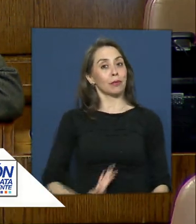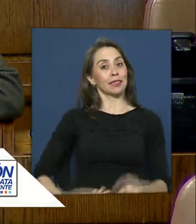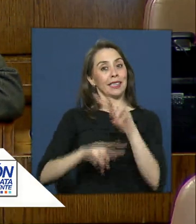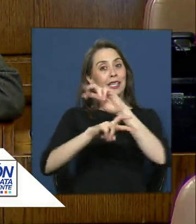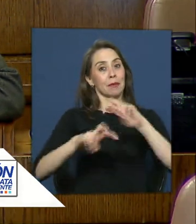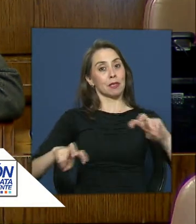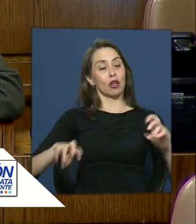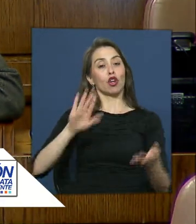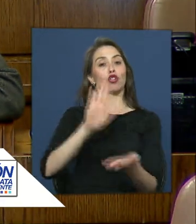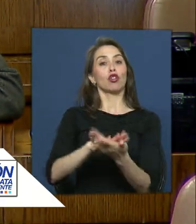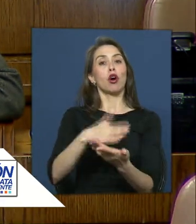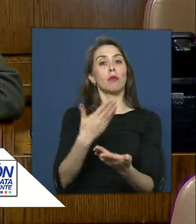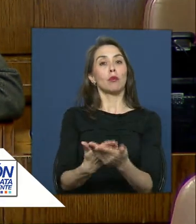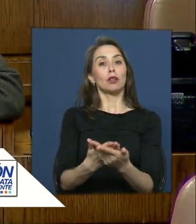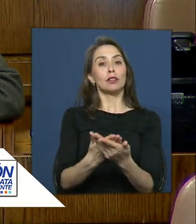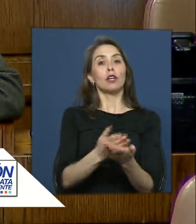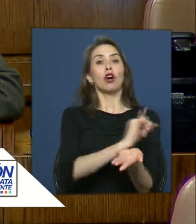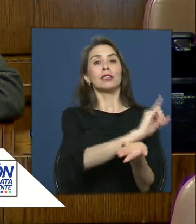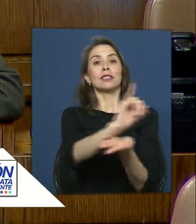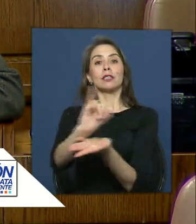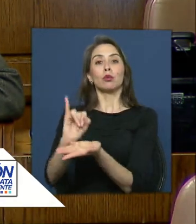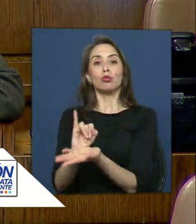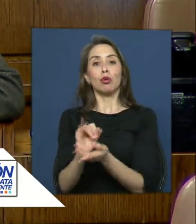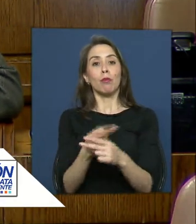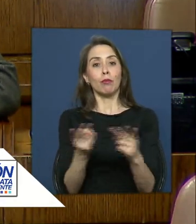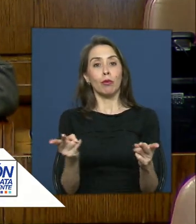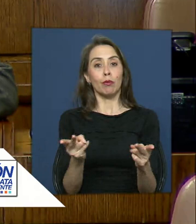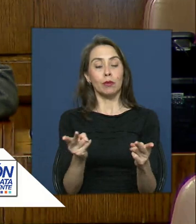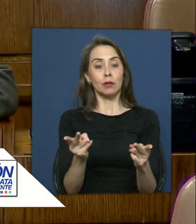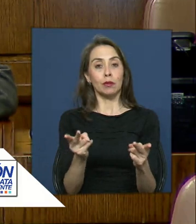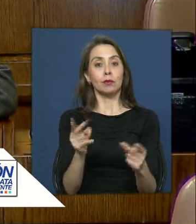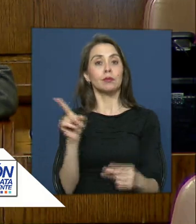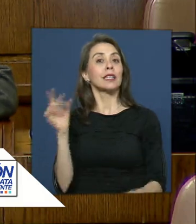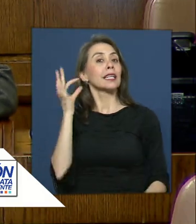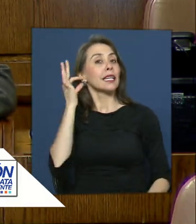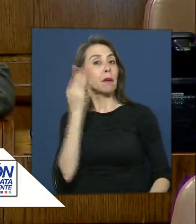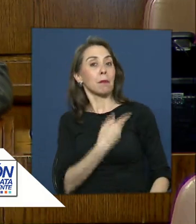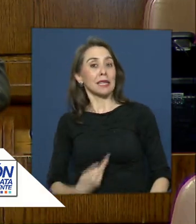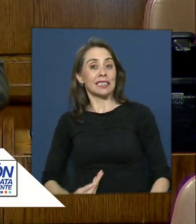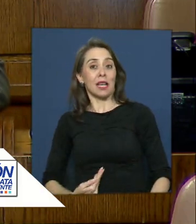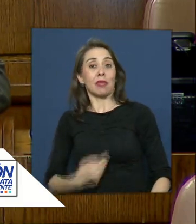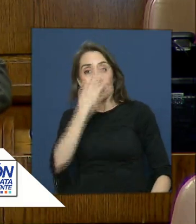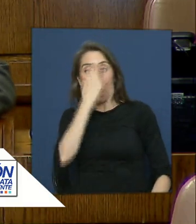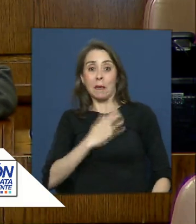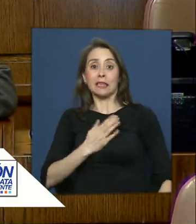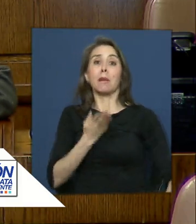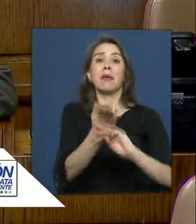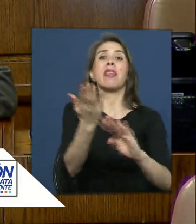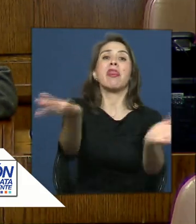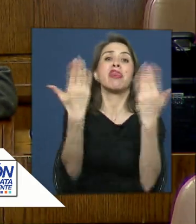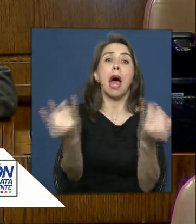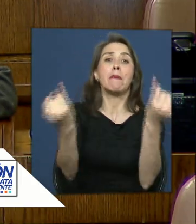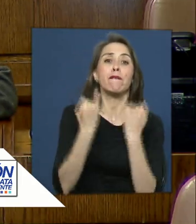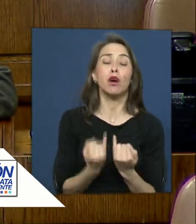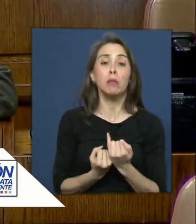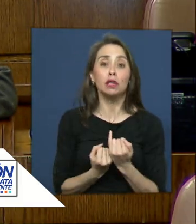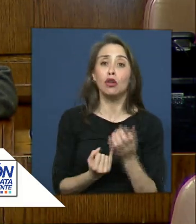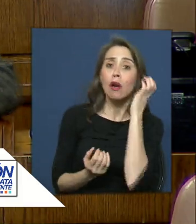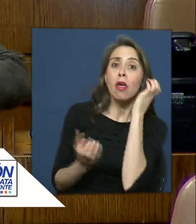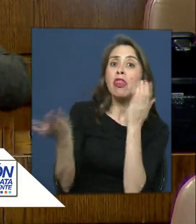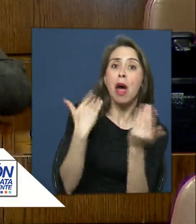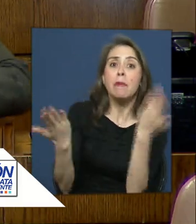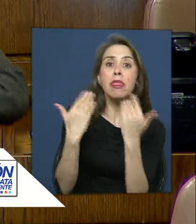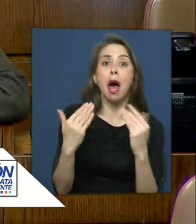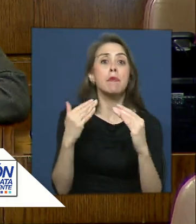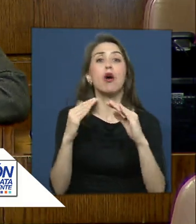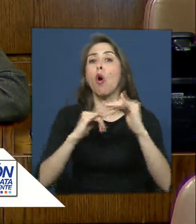el comportamiento de los sectores públicos, ella pedía información y nunca le llegó la información.